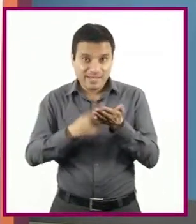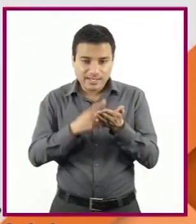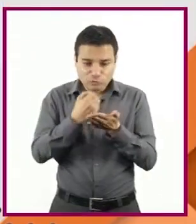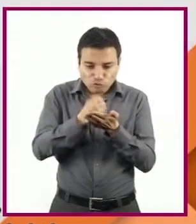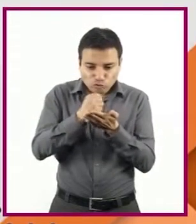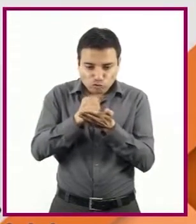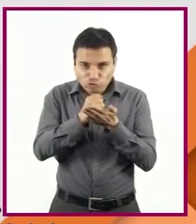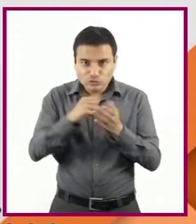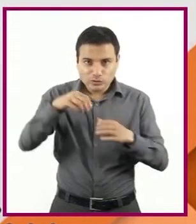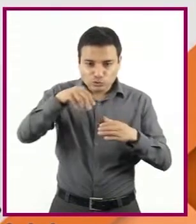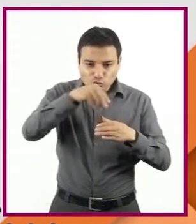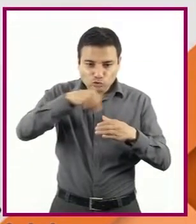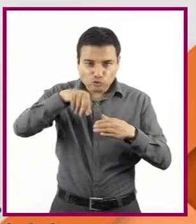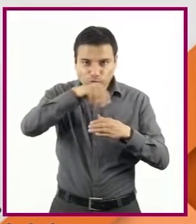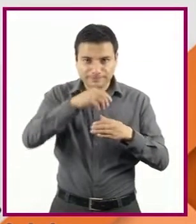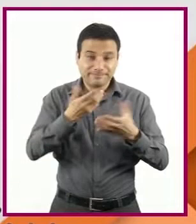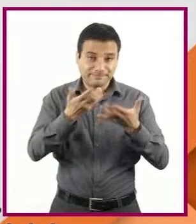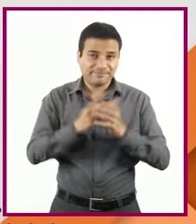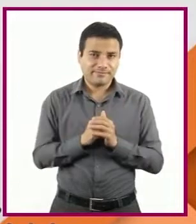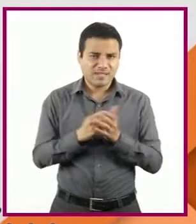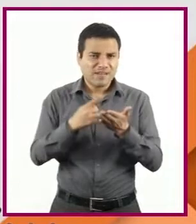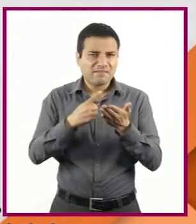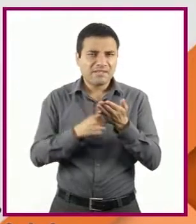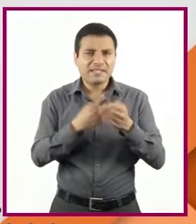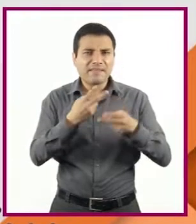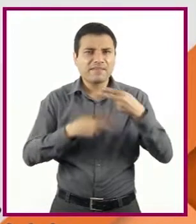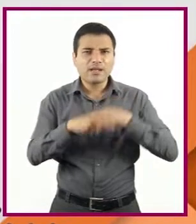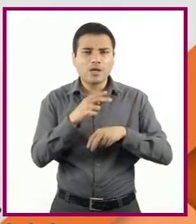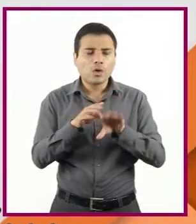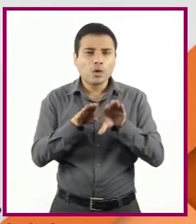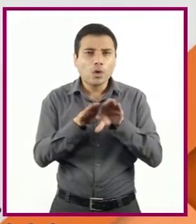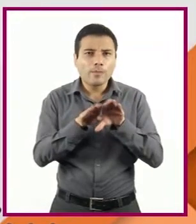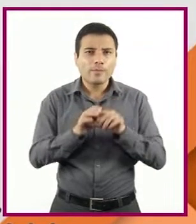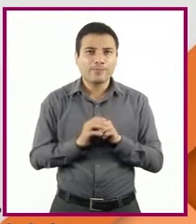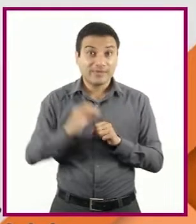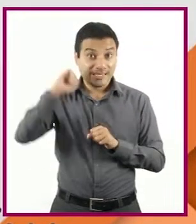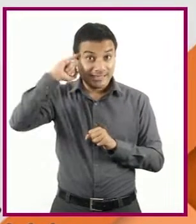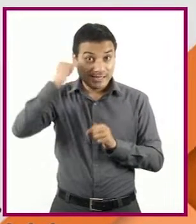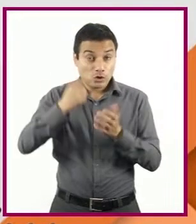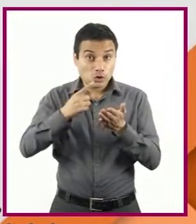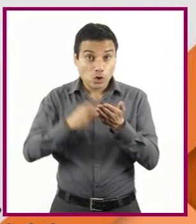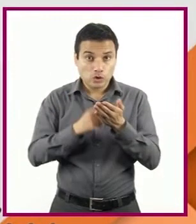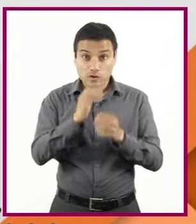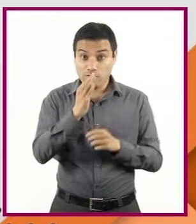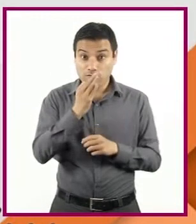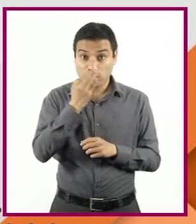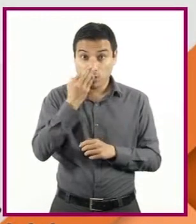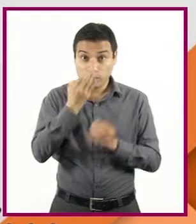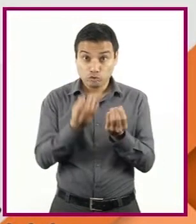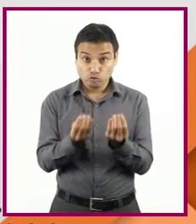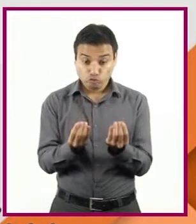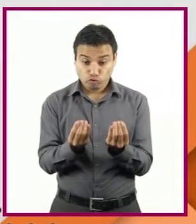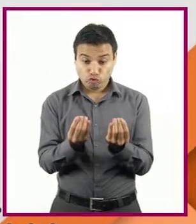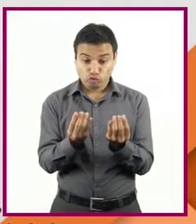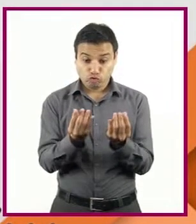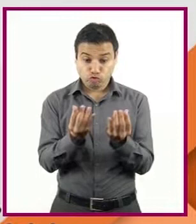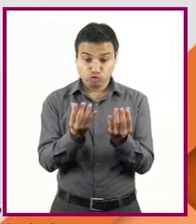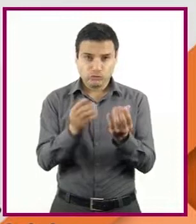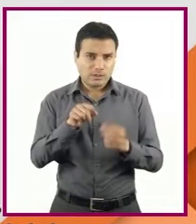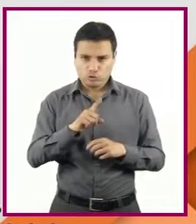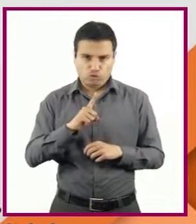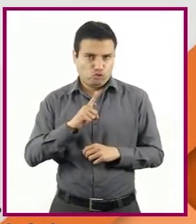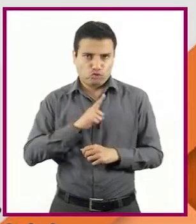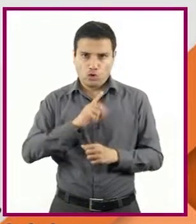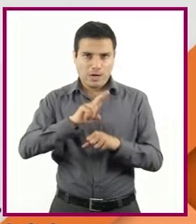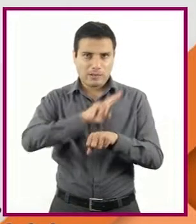chocolate. Para obtener la vainilla, los totonacos esperaban a que la orquídea fuera polinizada naturalmente y diera